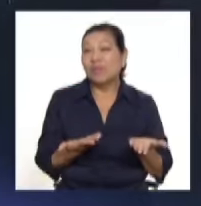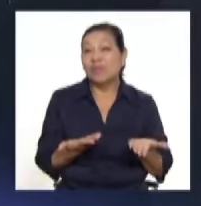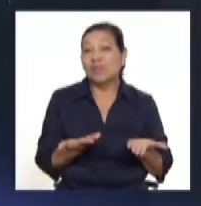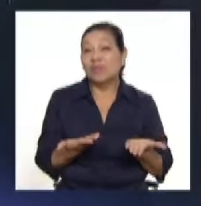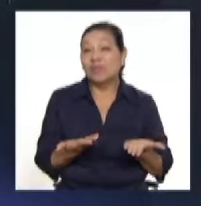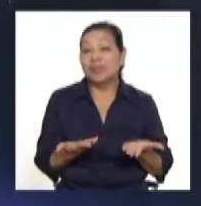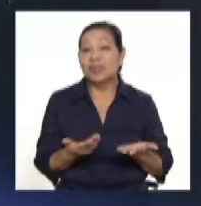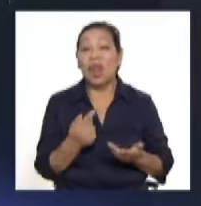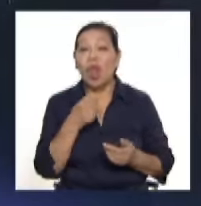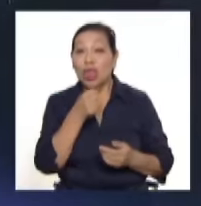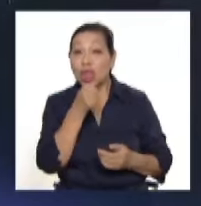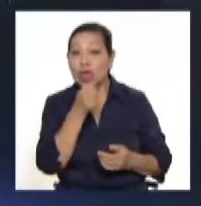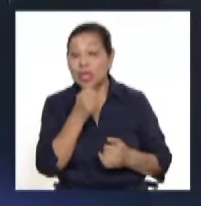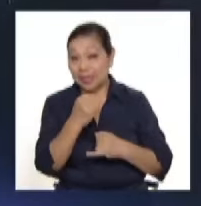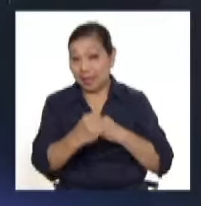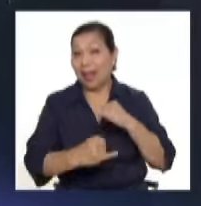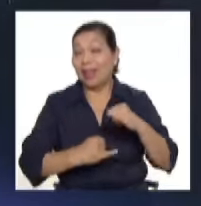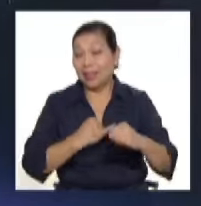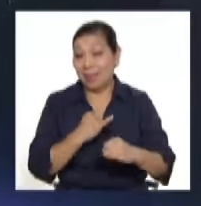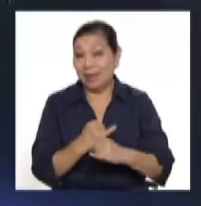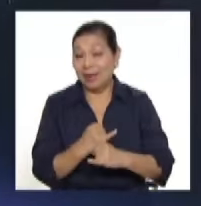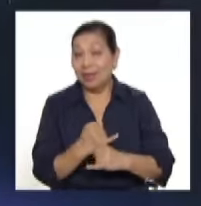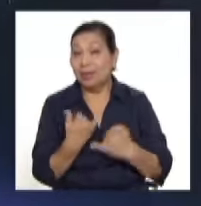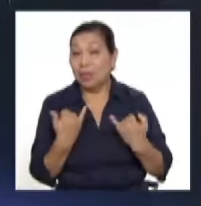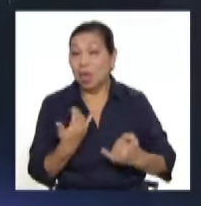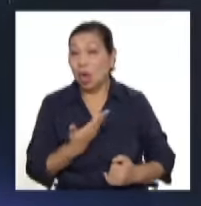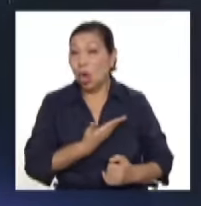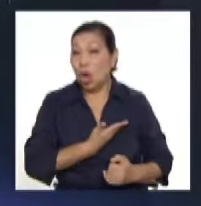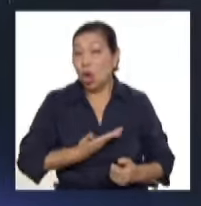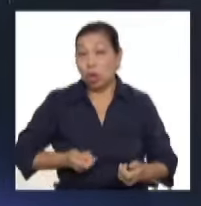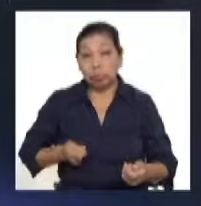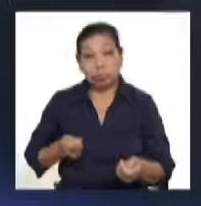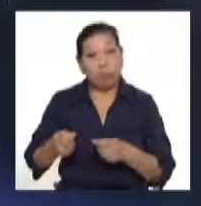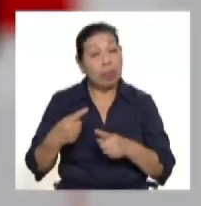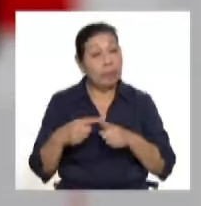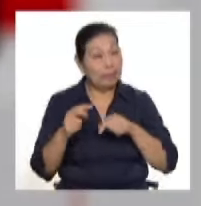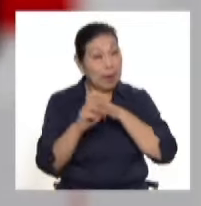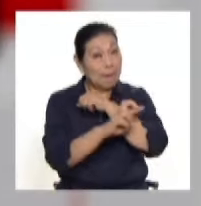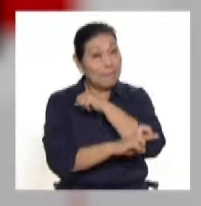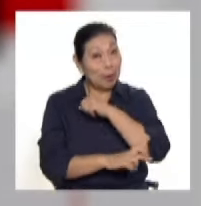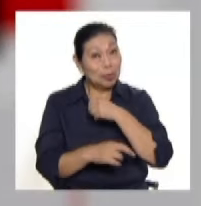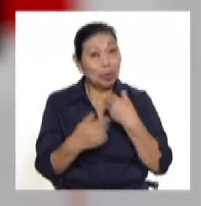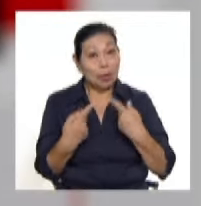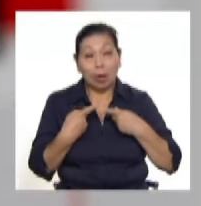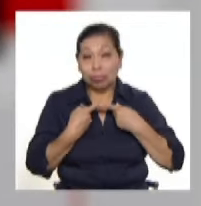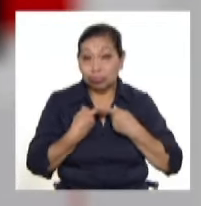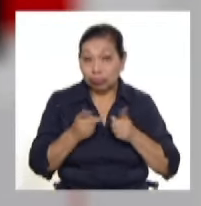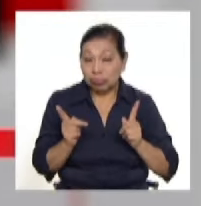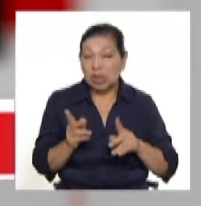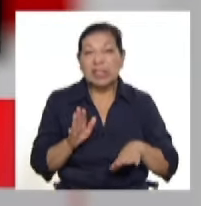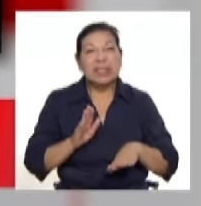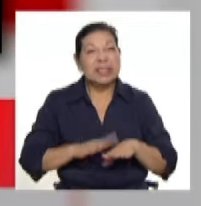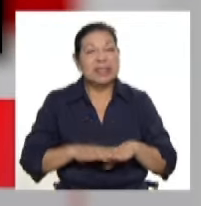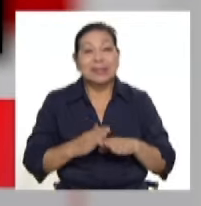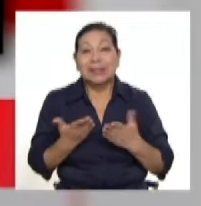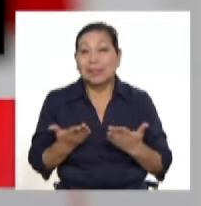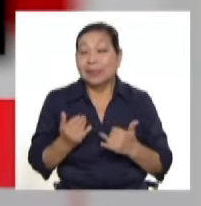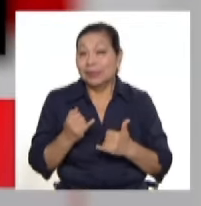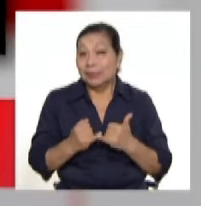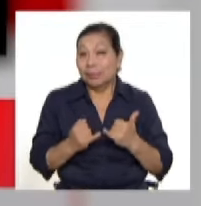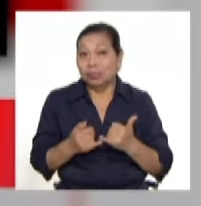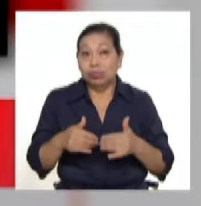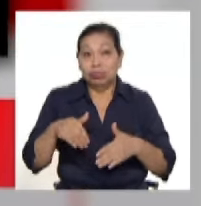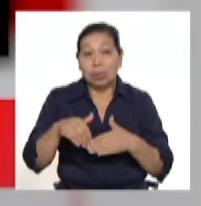ingresamos a nuestro segmento de noticias internacionales. Les contamos qué gobiernos de diferentes países se han pronunciado sobre los resultados